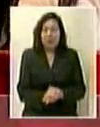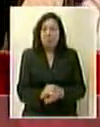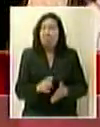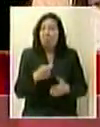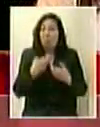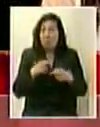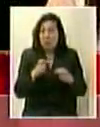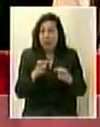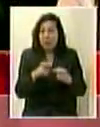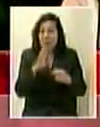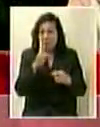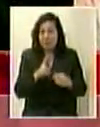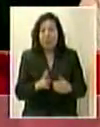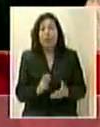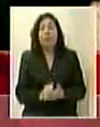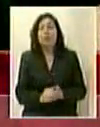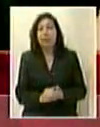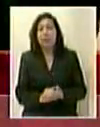pública del país ha